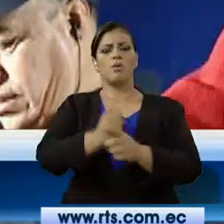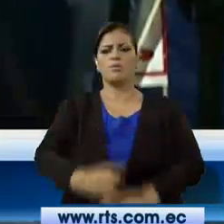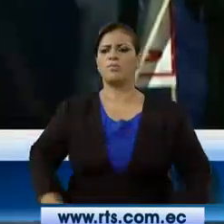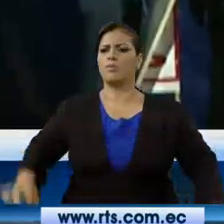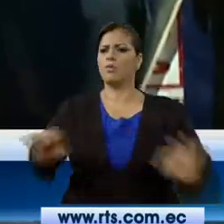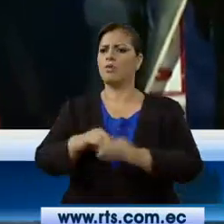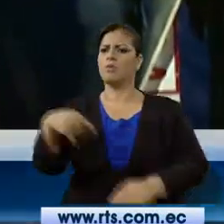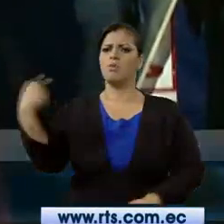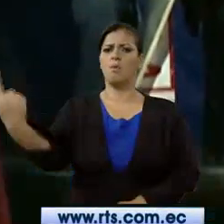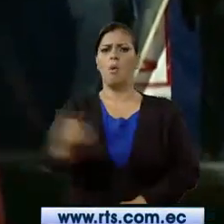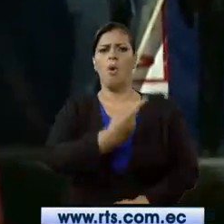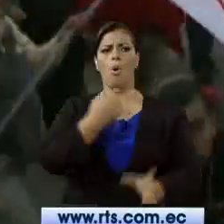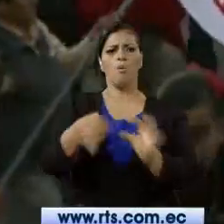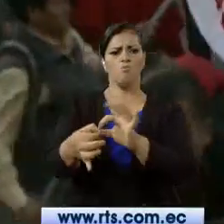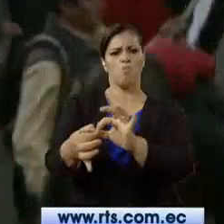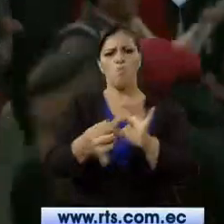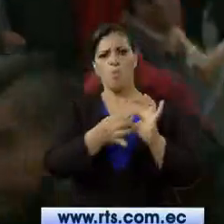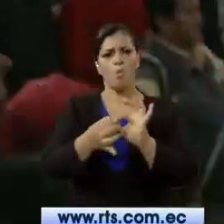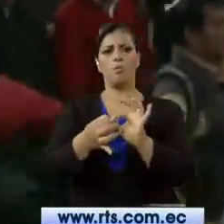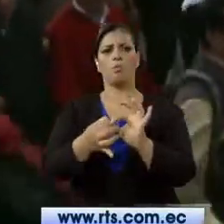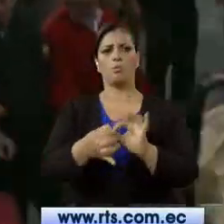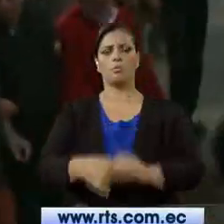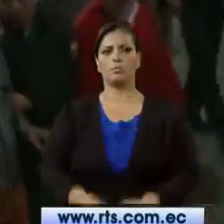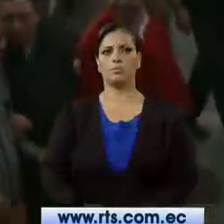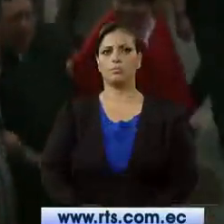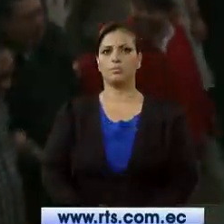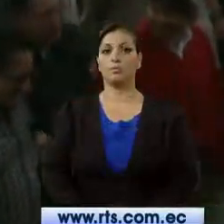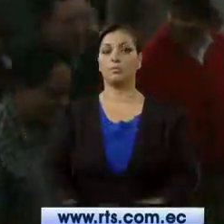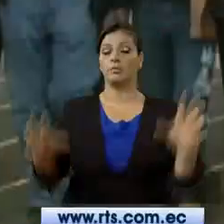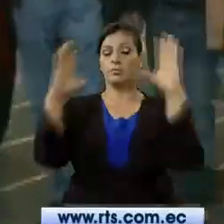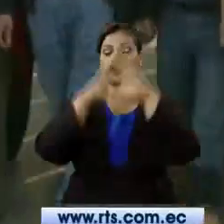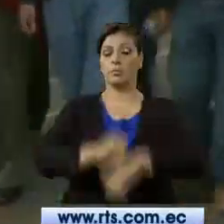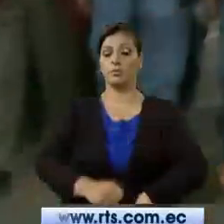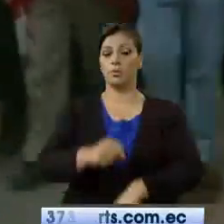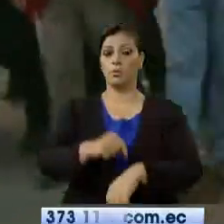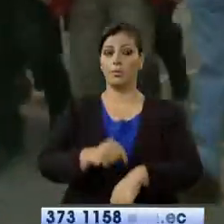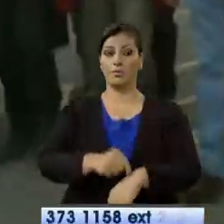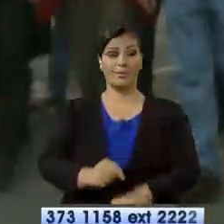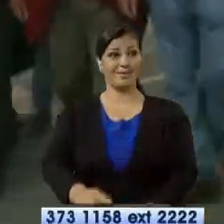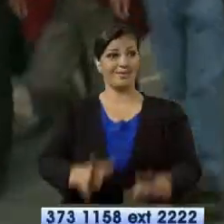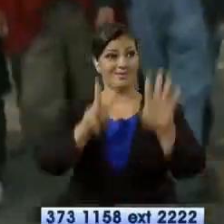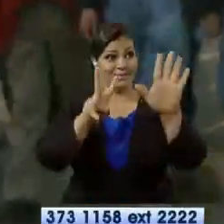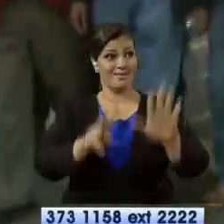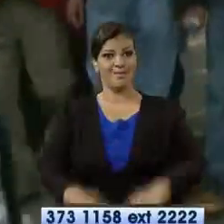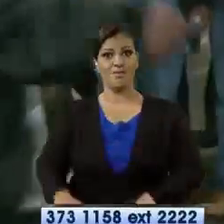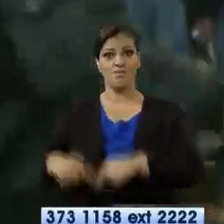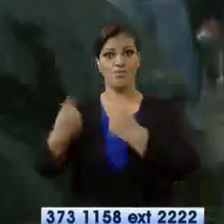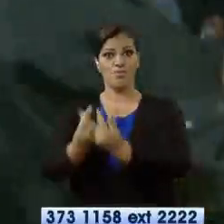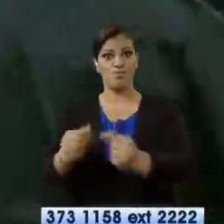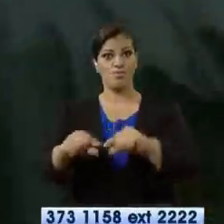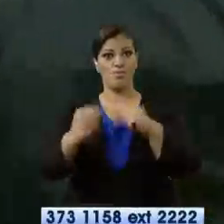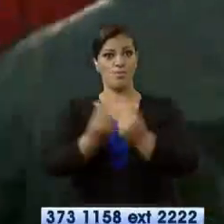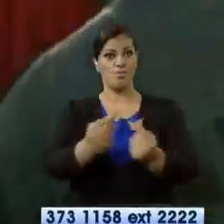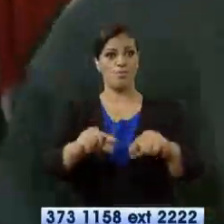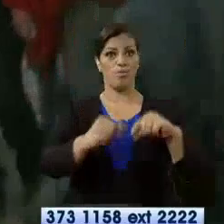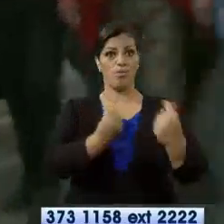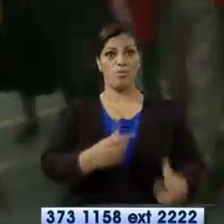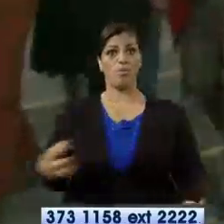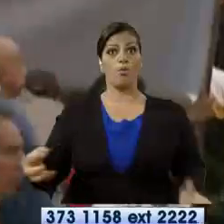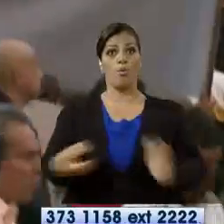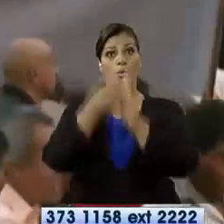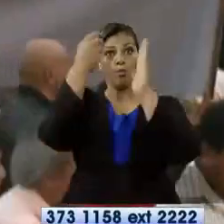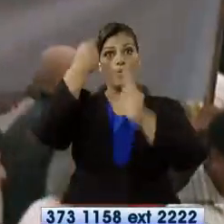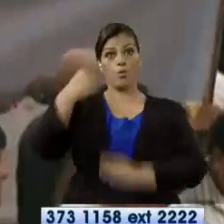unidos. Minutos antes de las 7 de la noche, la concentración culminó. Los sindicalistas anuncian que seguirán